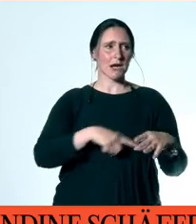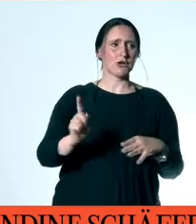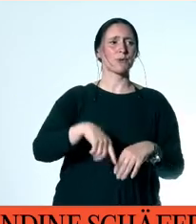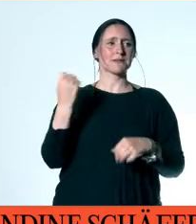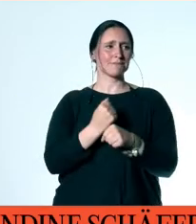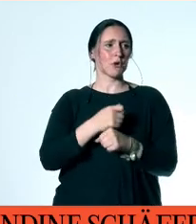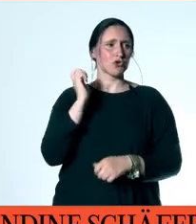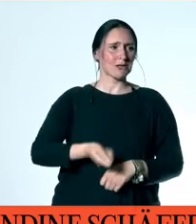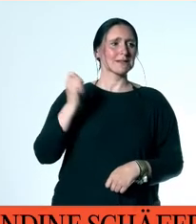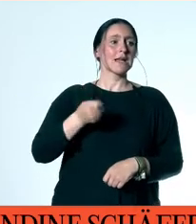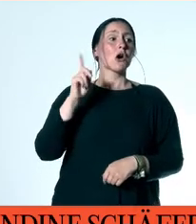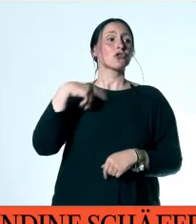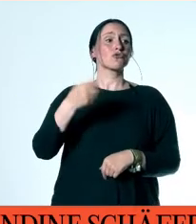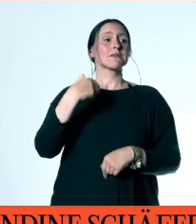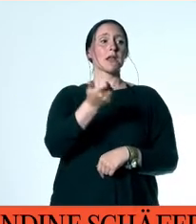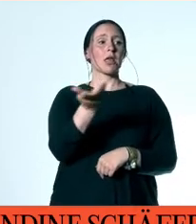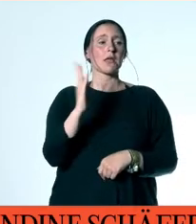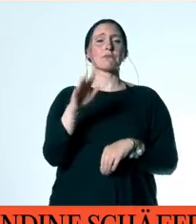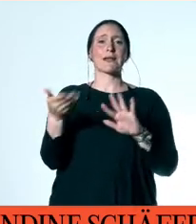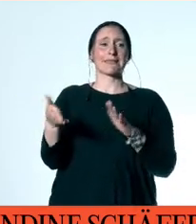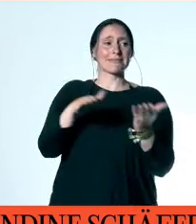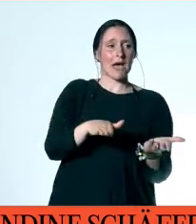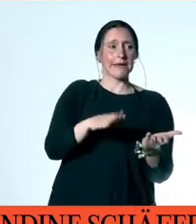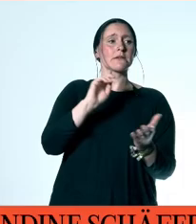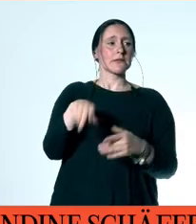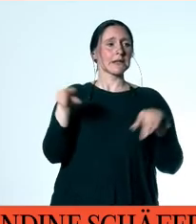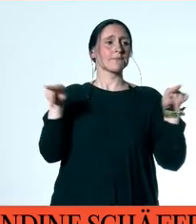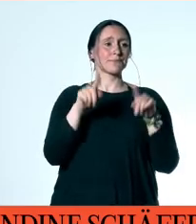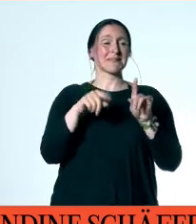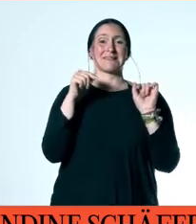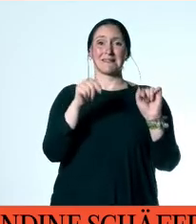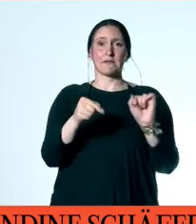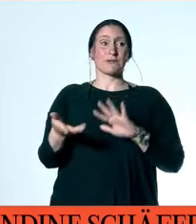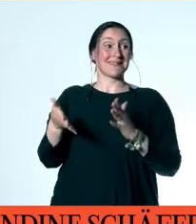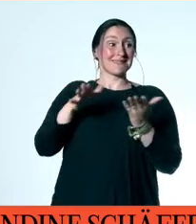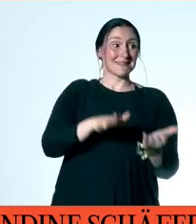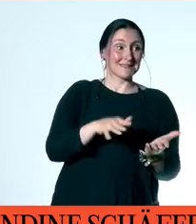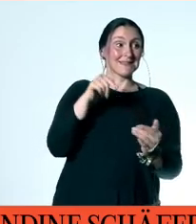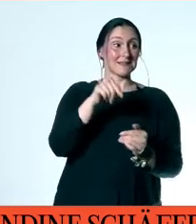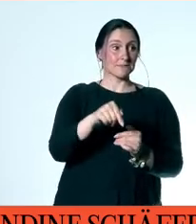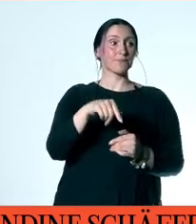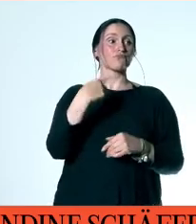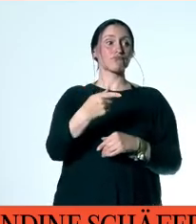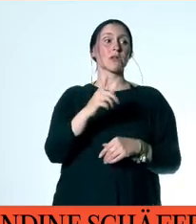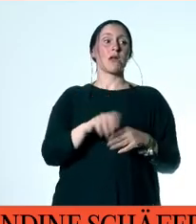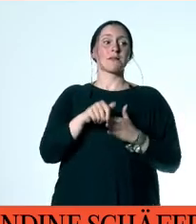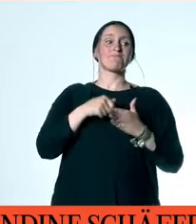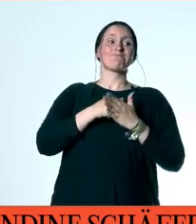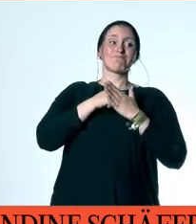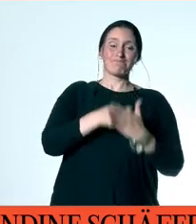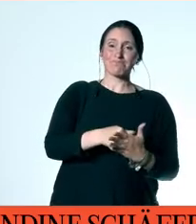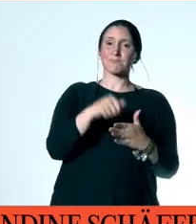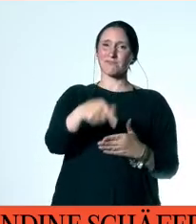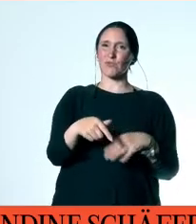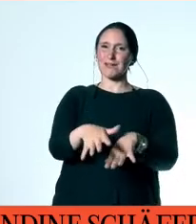juntos cuando se moría alguien, ¿sí? Pero más que todo en sus muertos era donde ellos podían expresar lo que sentían,